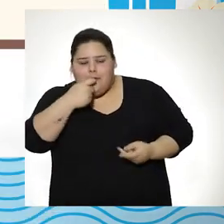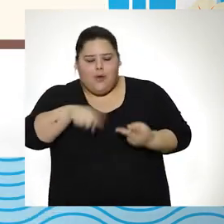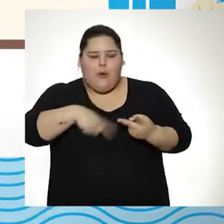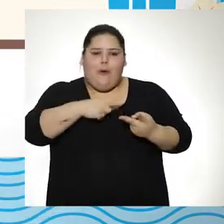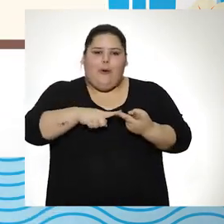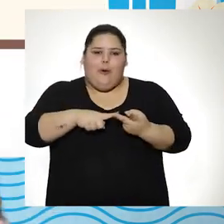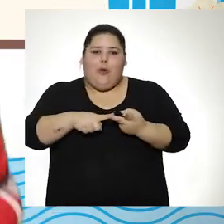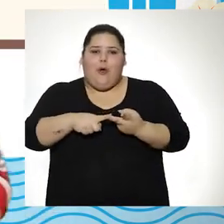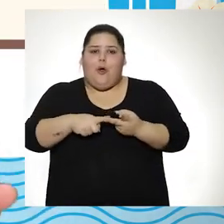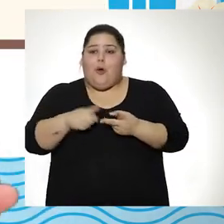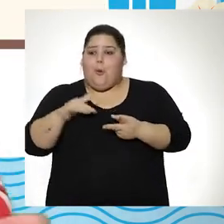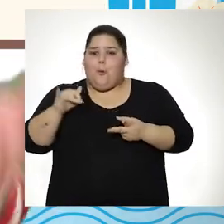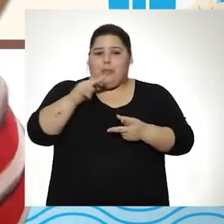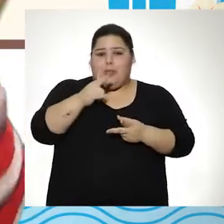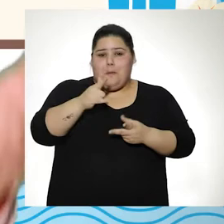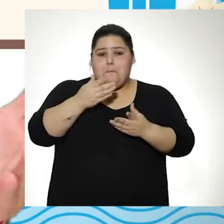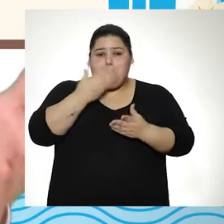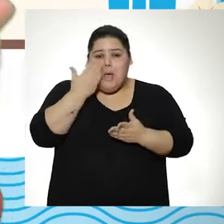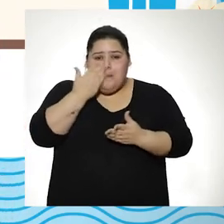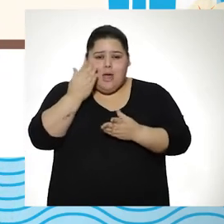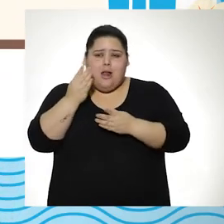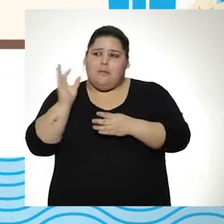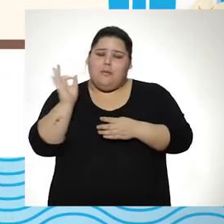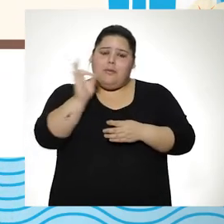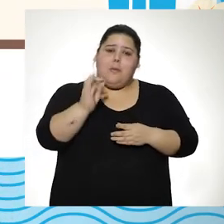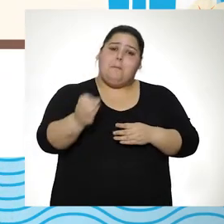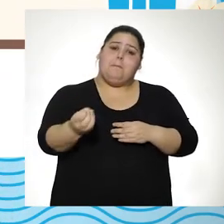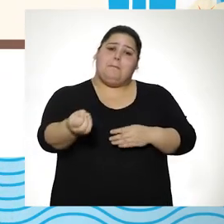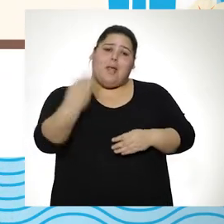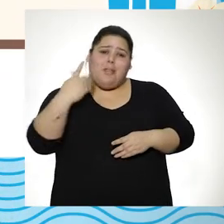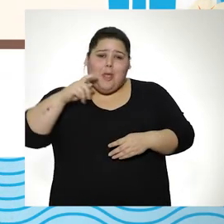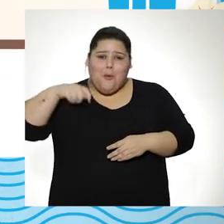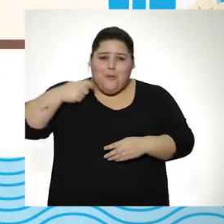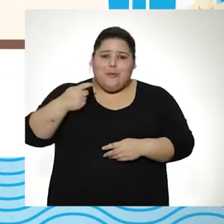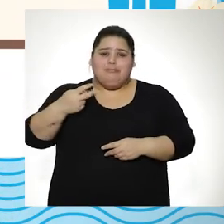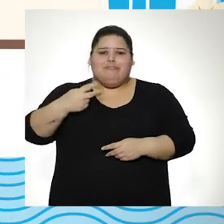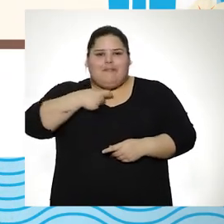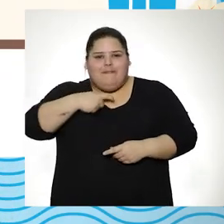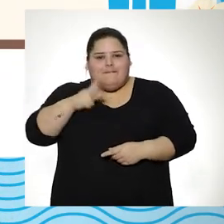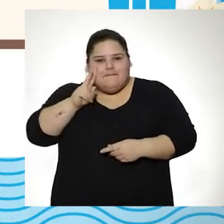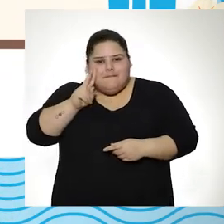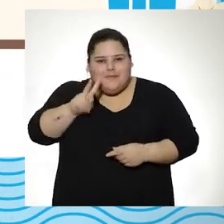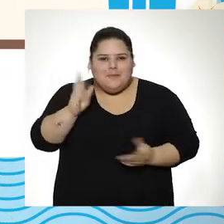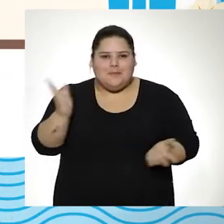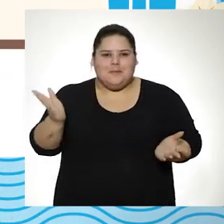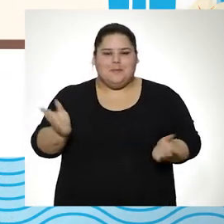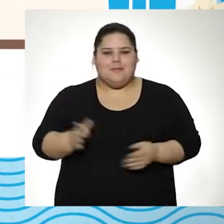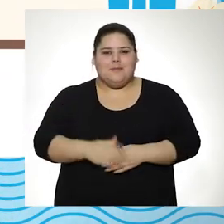aprendiste a hacer un avioncito de papel, mandá tus videos que los queremos ver.